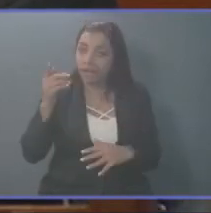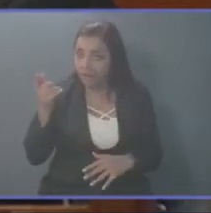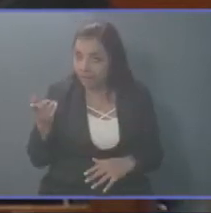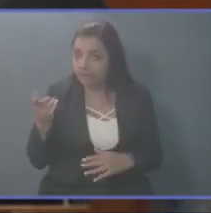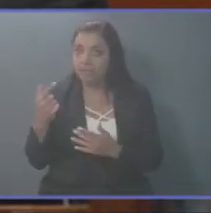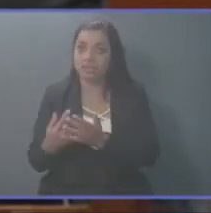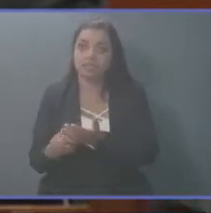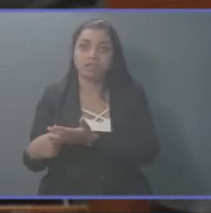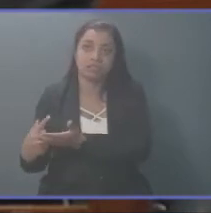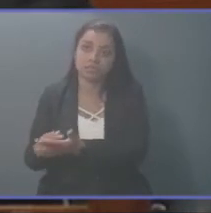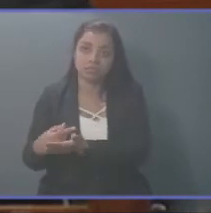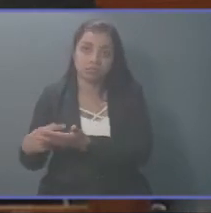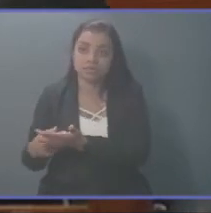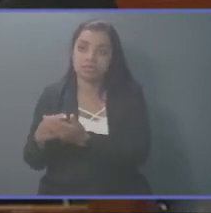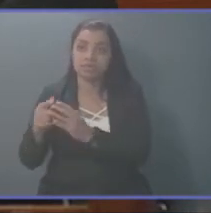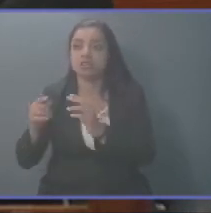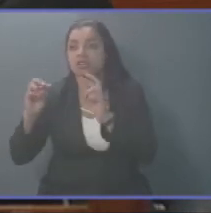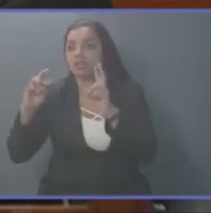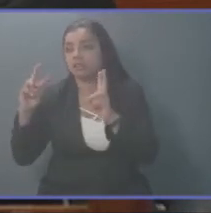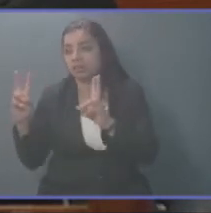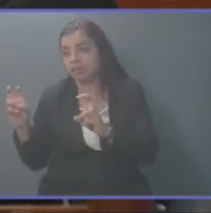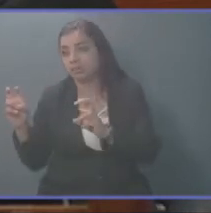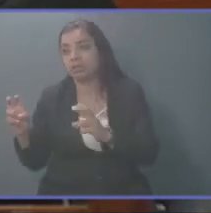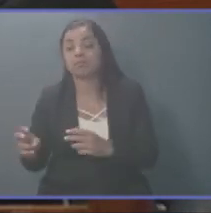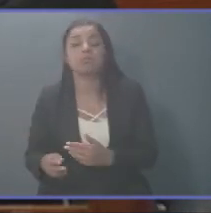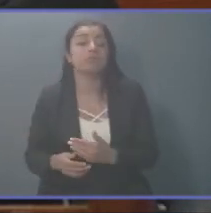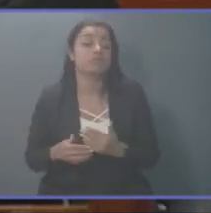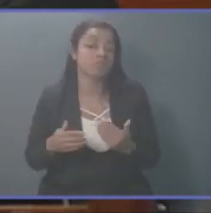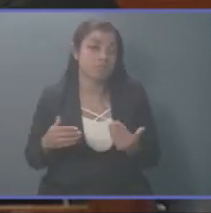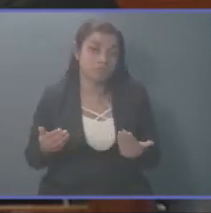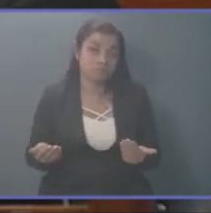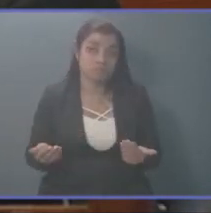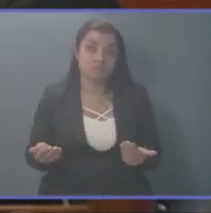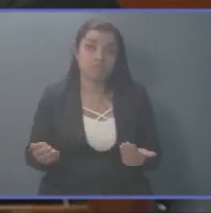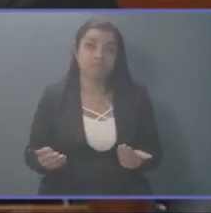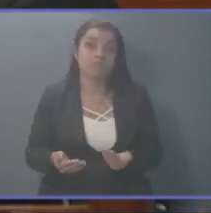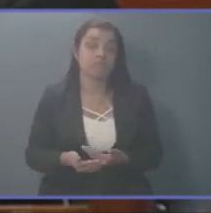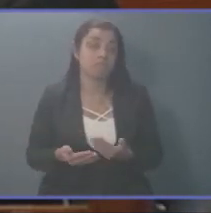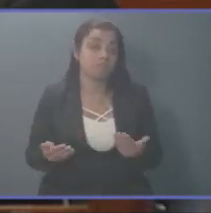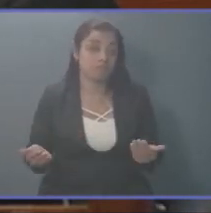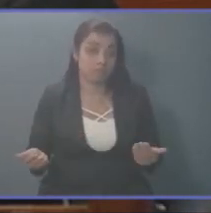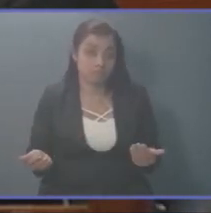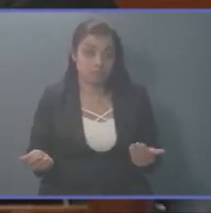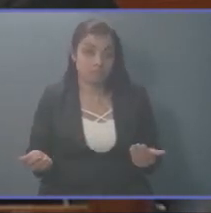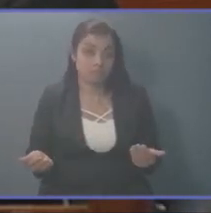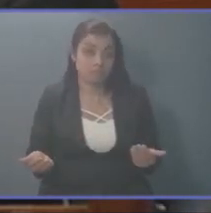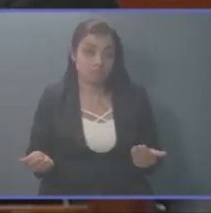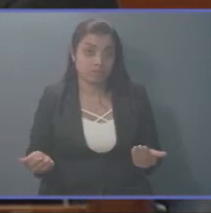conocerá, se va a debatir sobre el tema, ¿verdad? Y pues